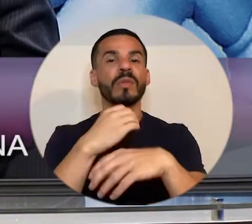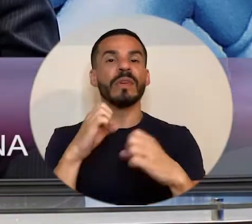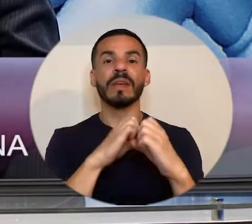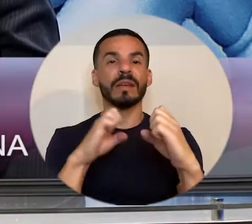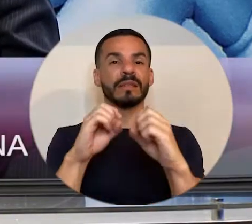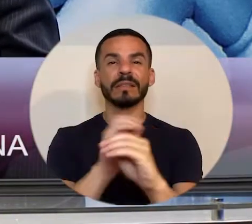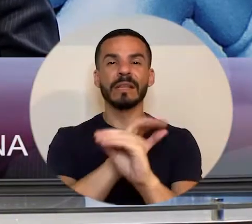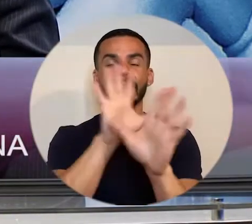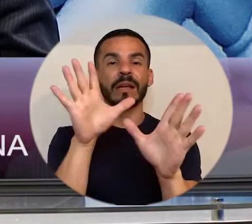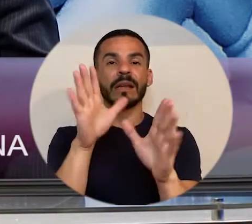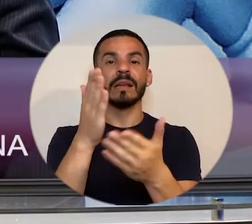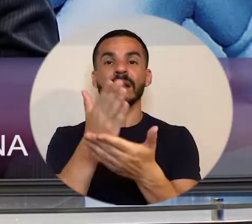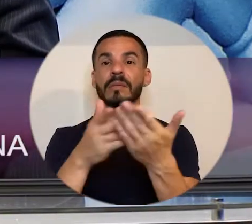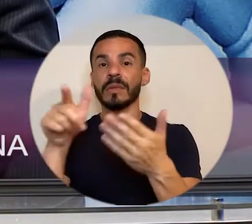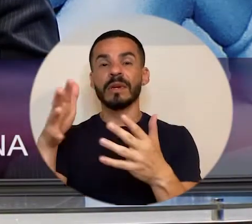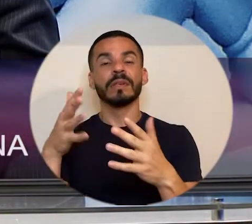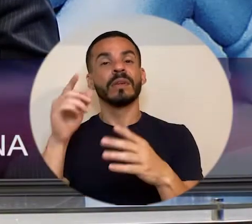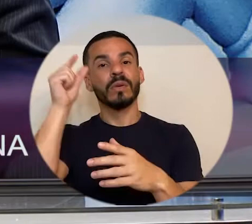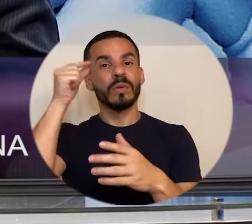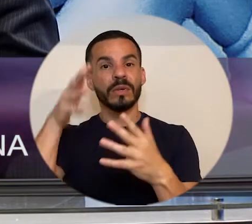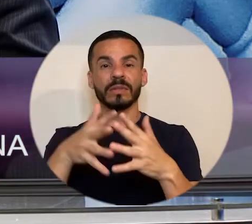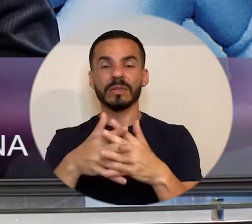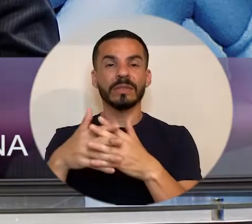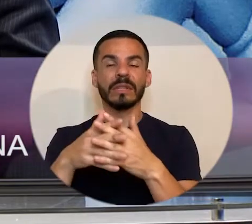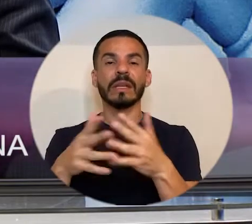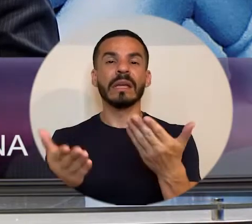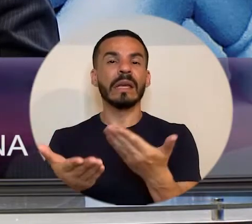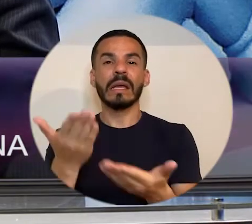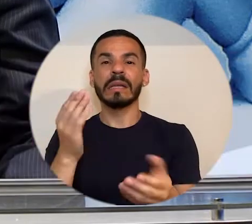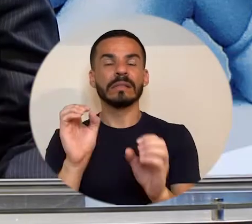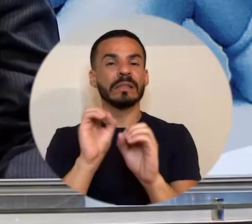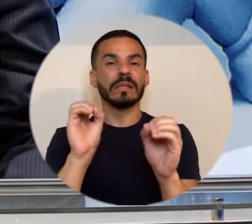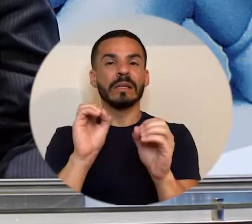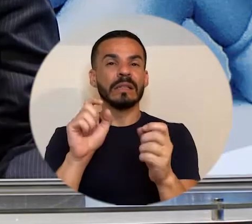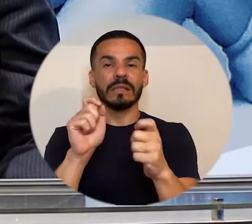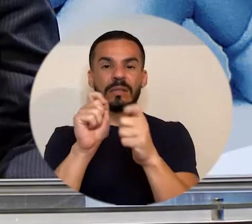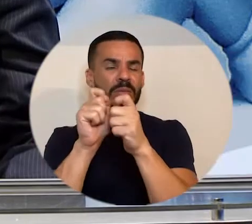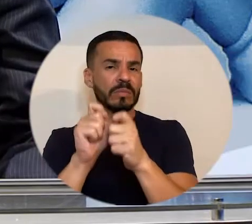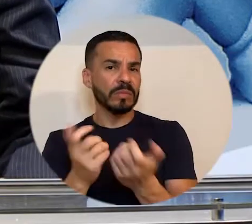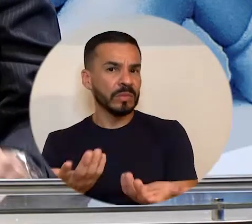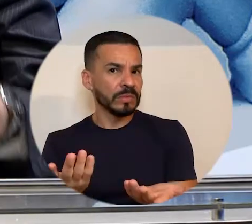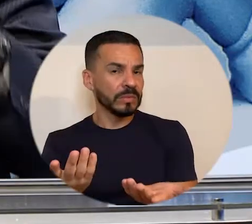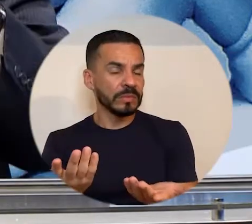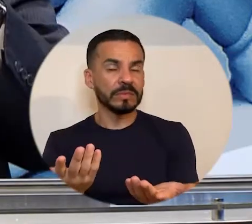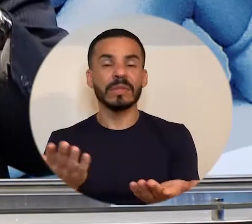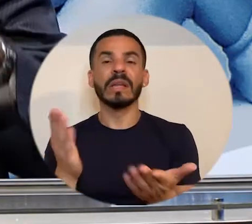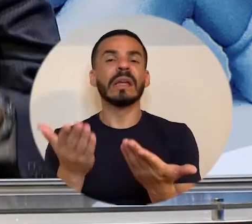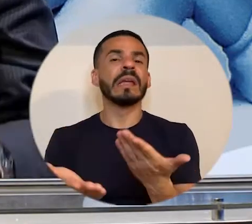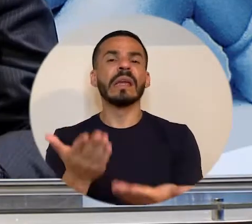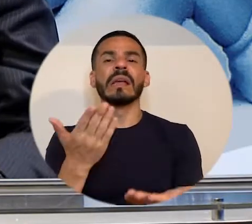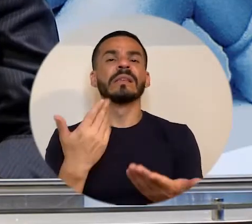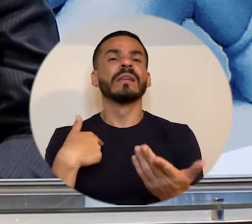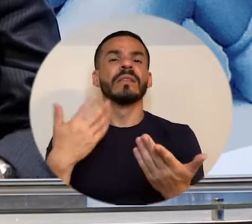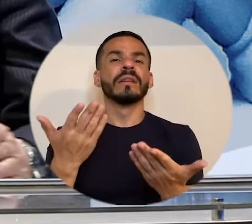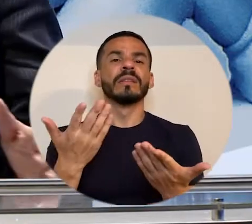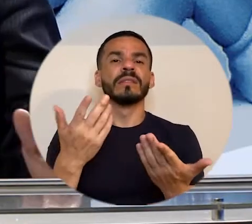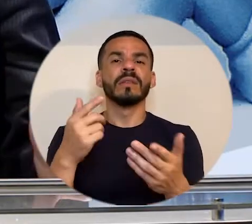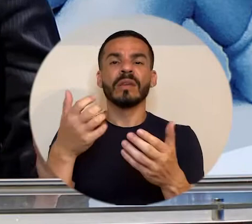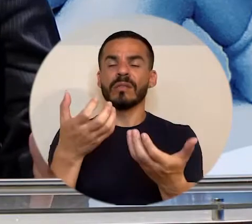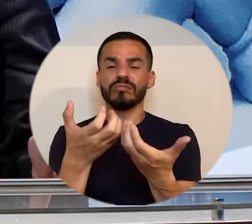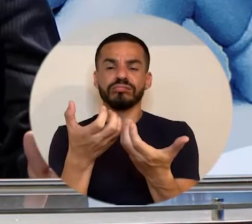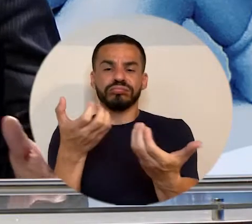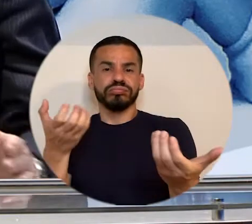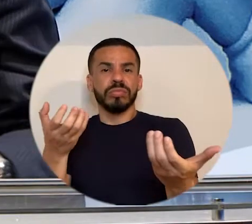porque no había una estrategia clara de parte del gobierno de los Estados Unidos casi en ningún punto, y casi porque también había